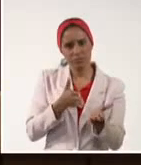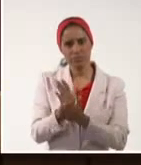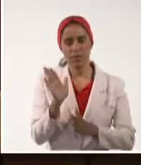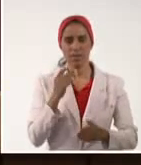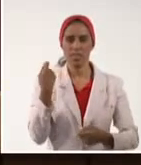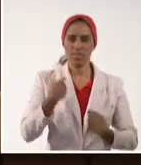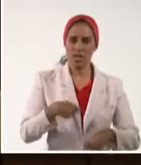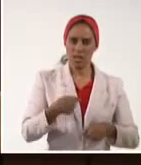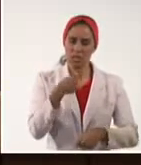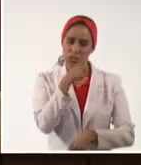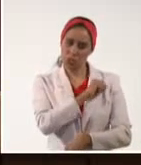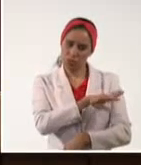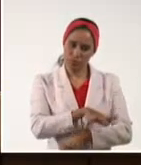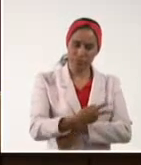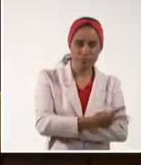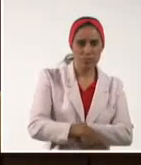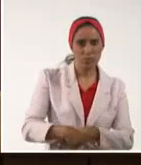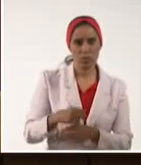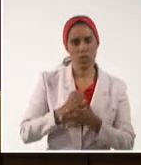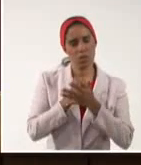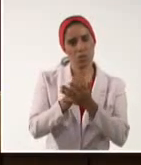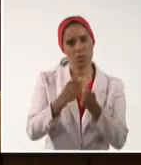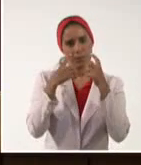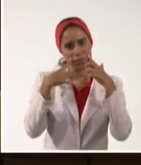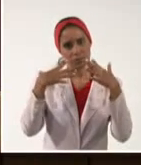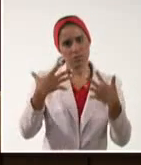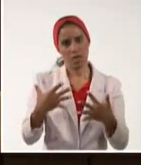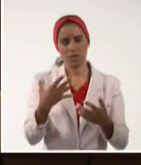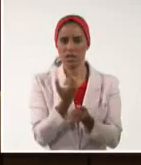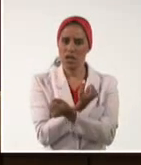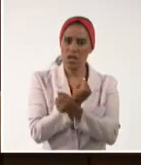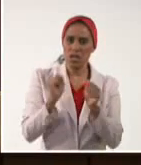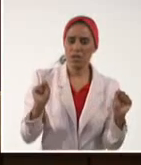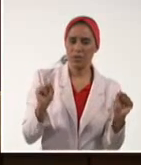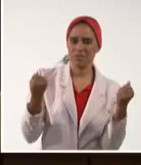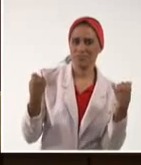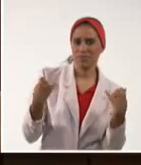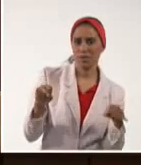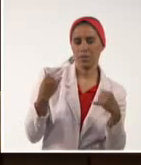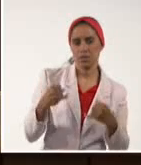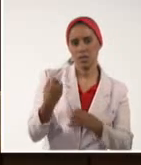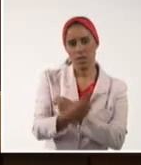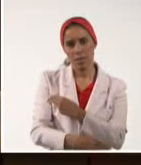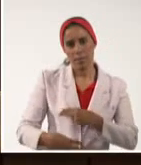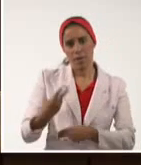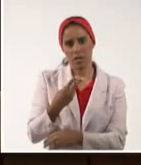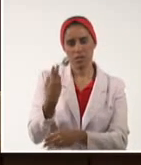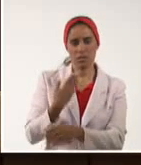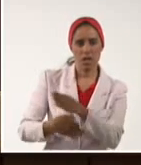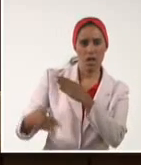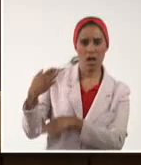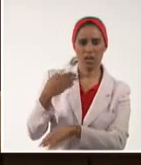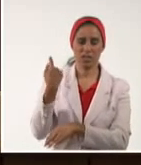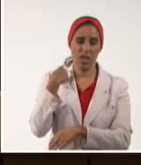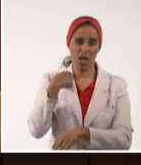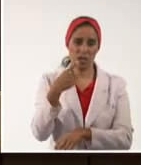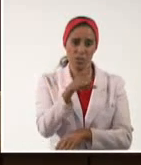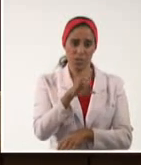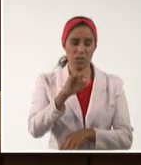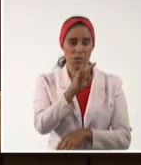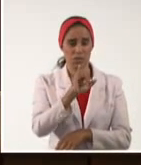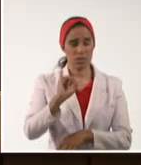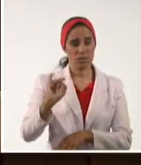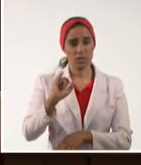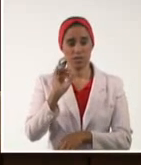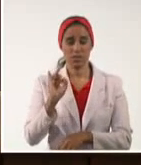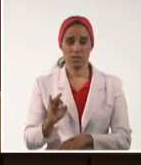pueblo y a contar con un Estado independiente y soberano con las fronteras anteriores a 1967 y